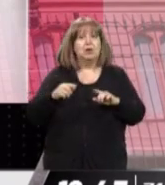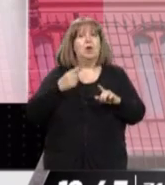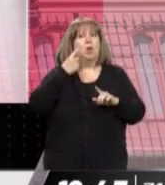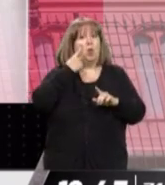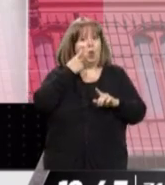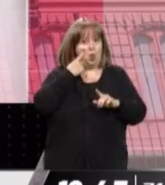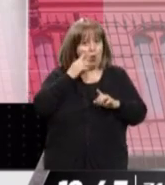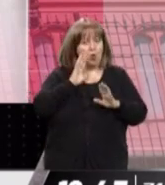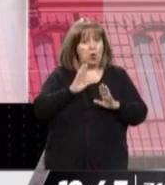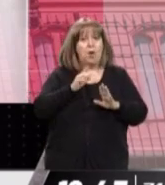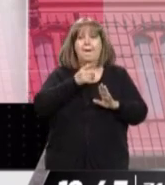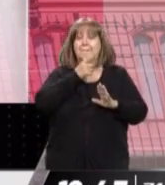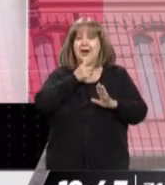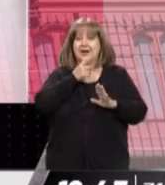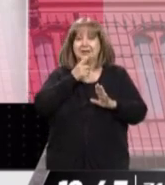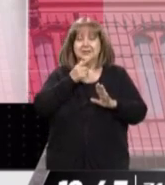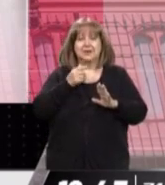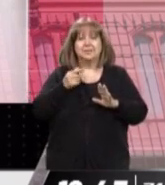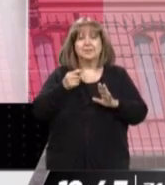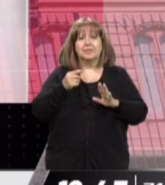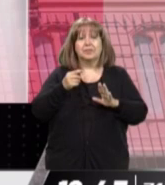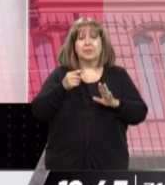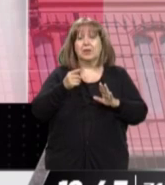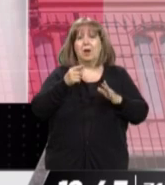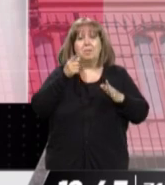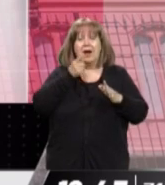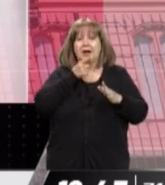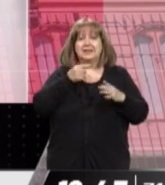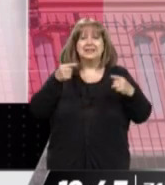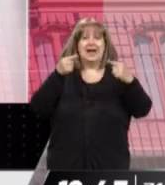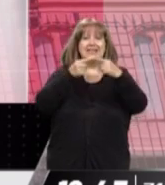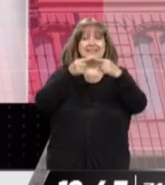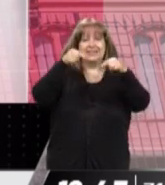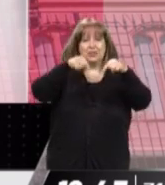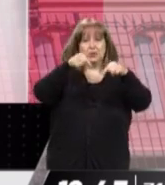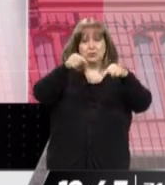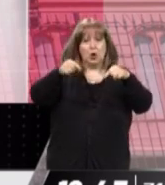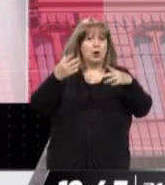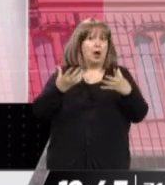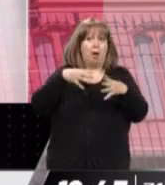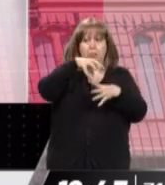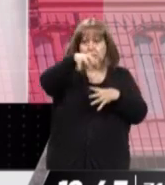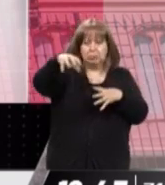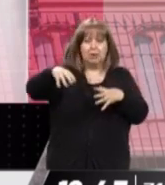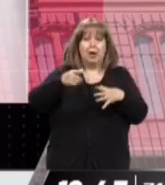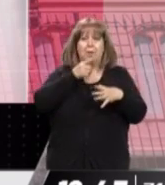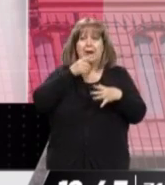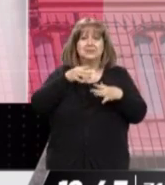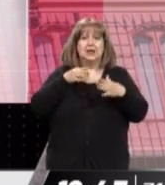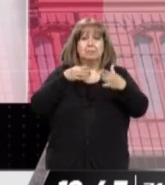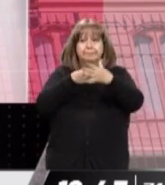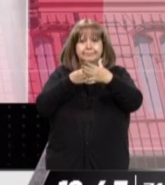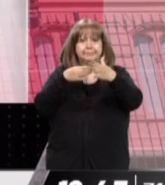las instituciones hacia un callejón sin salida, dice la vicepresidenta de la Nación en su primer pronunciamiento este